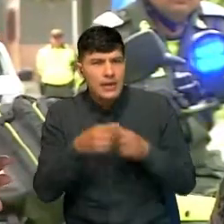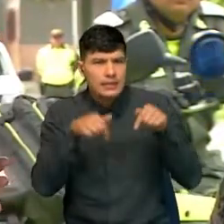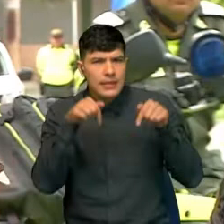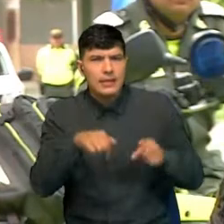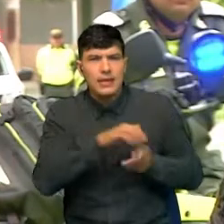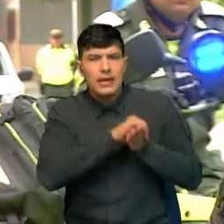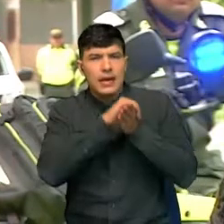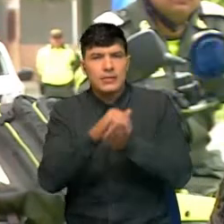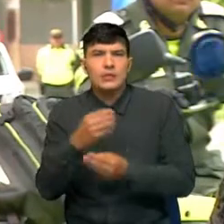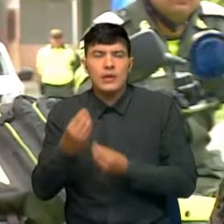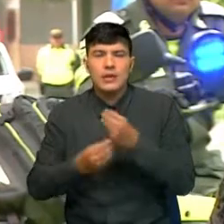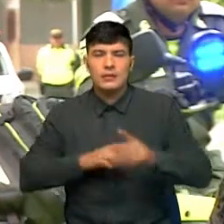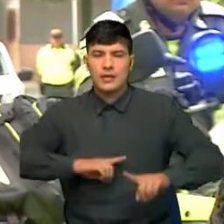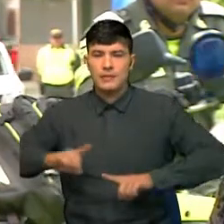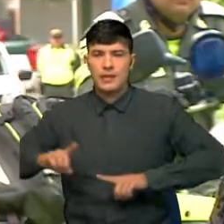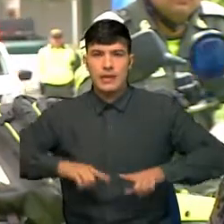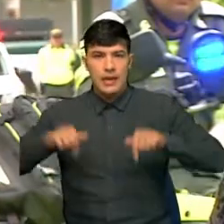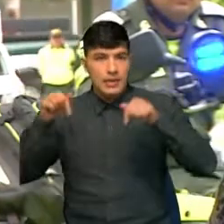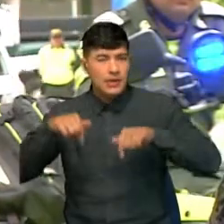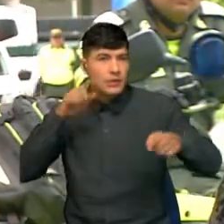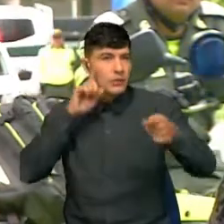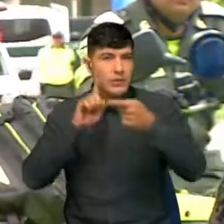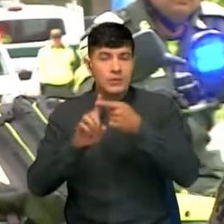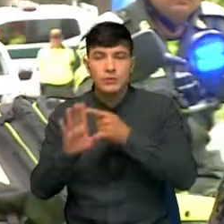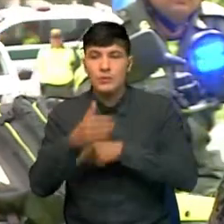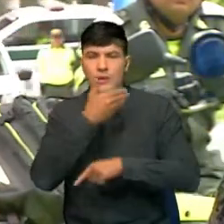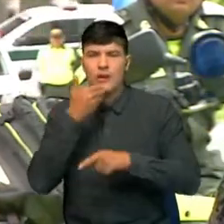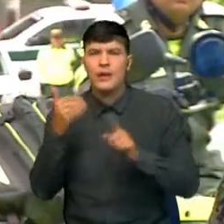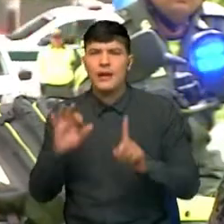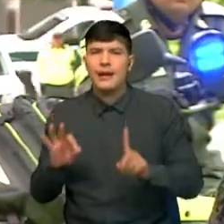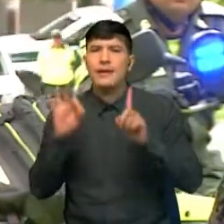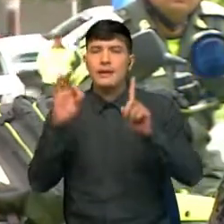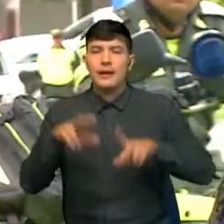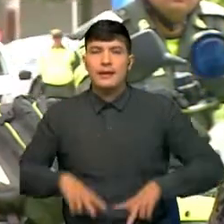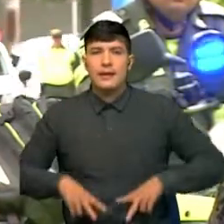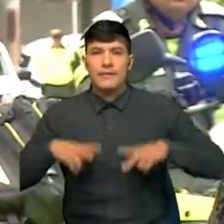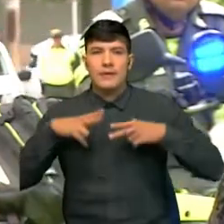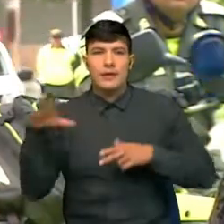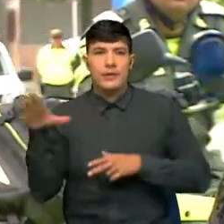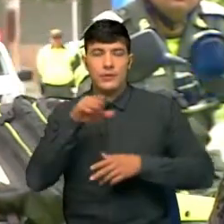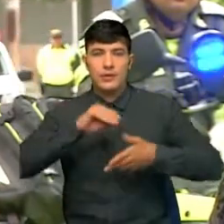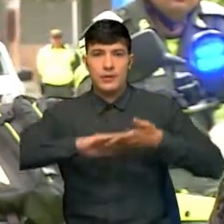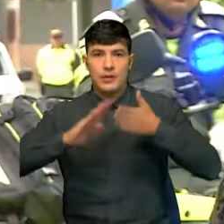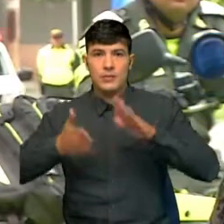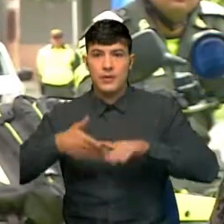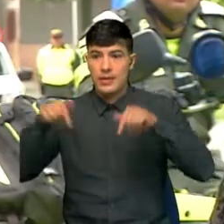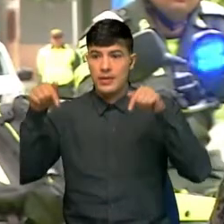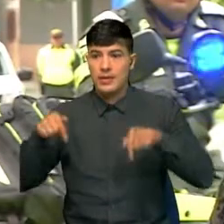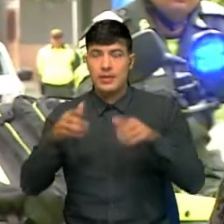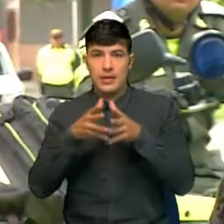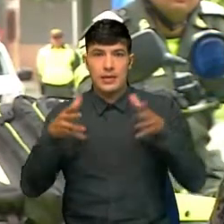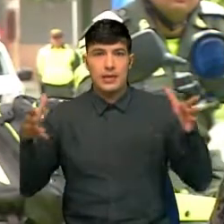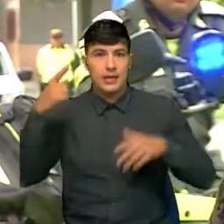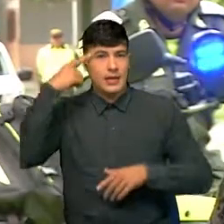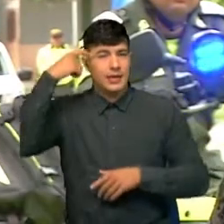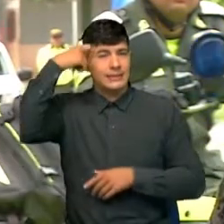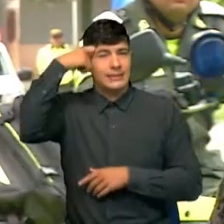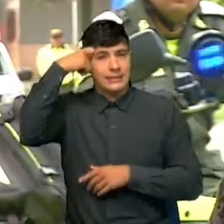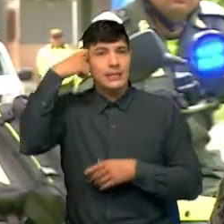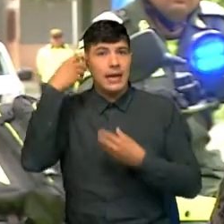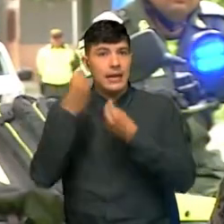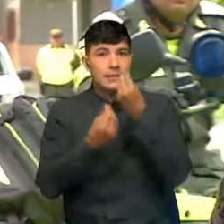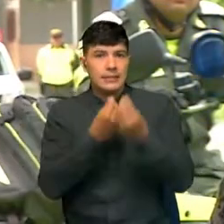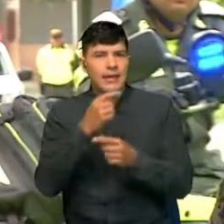que está haciendo la administración municipal por mejorar la calidad de vida de sus habitantes. Grandes retos quedan por hacer, pero también queremos que